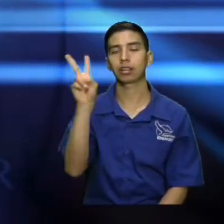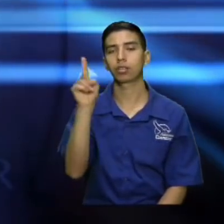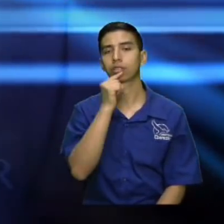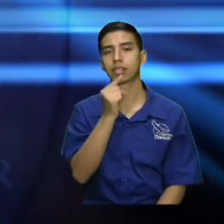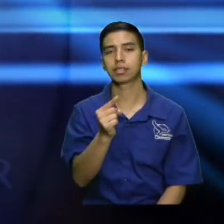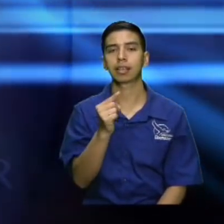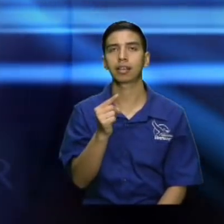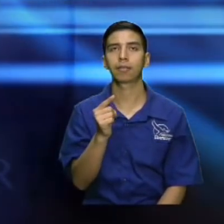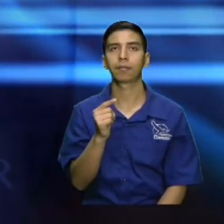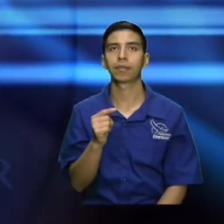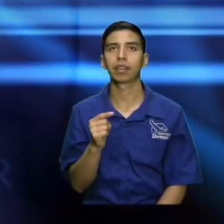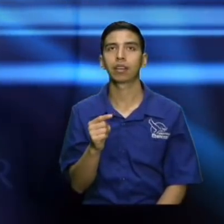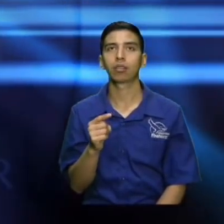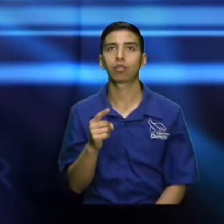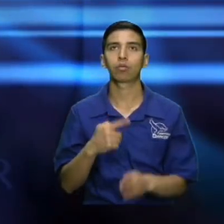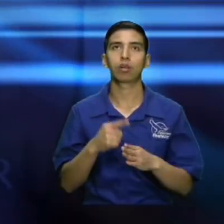doble.